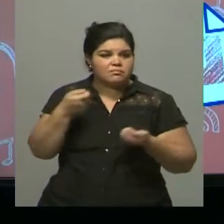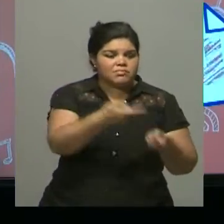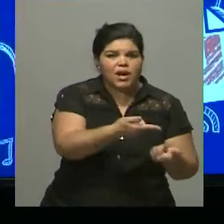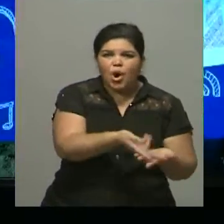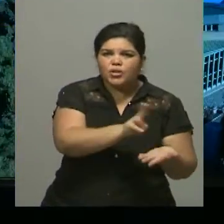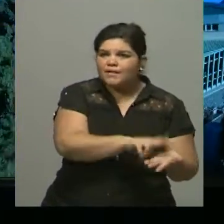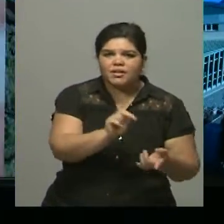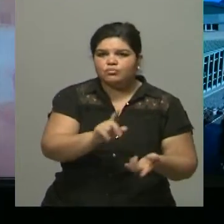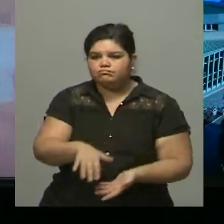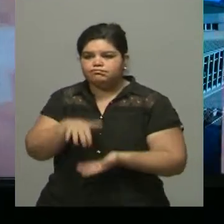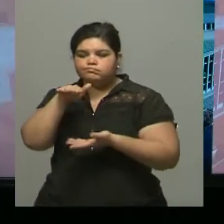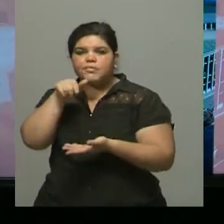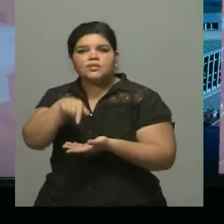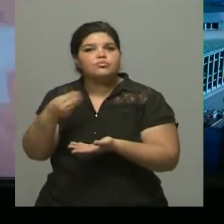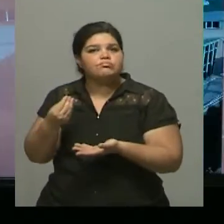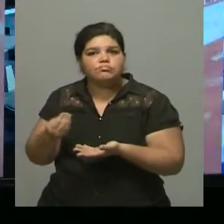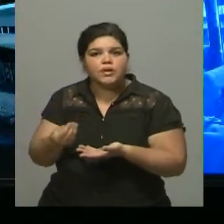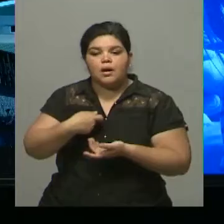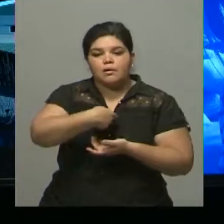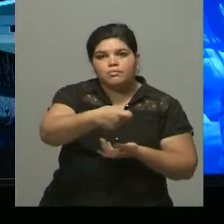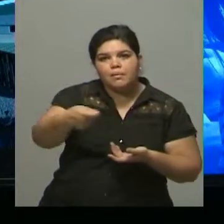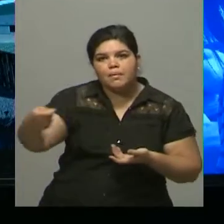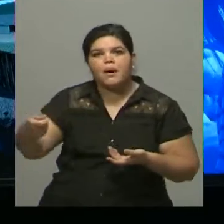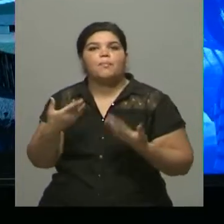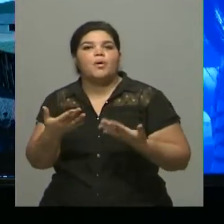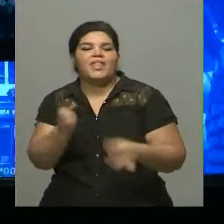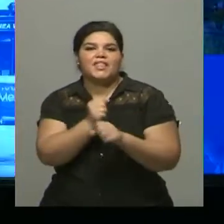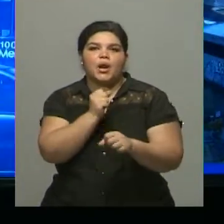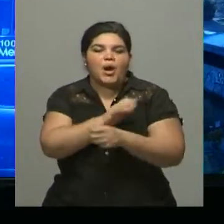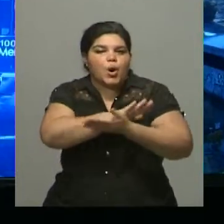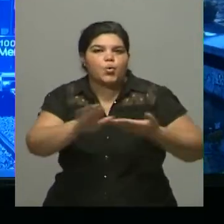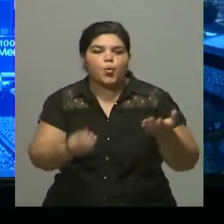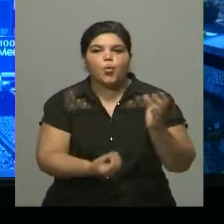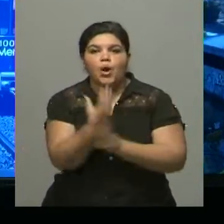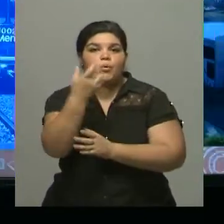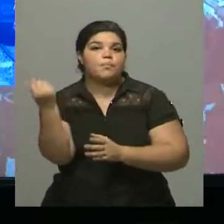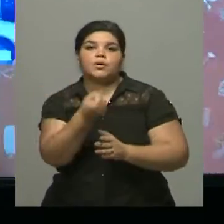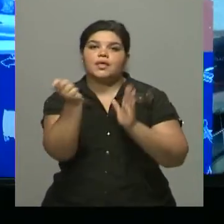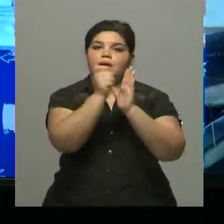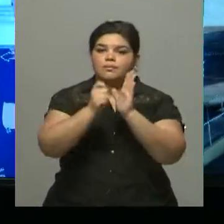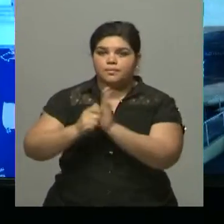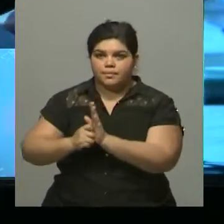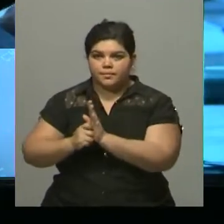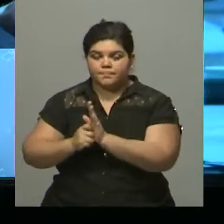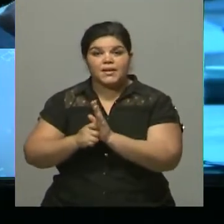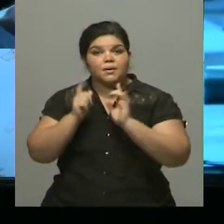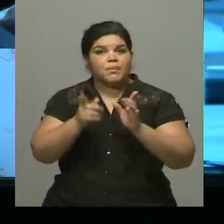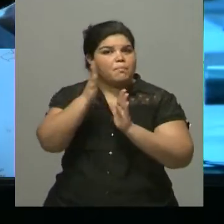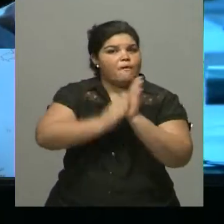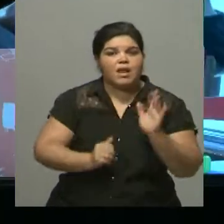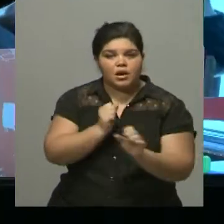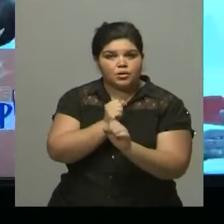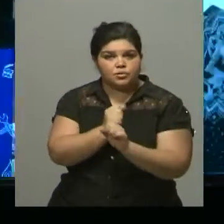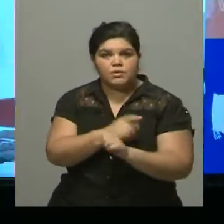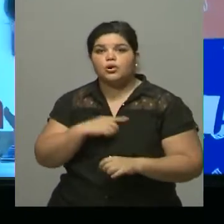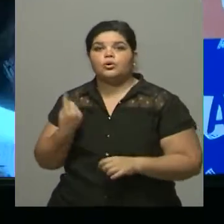estaba en ese momento, que esté destinado a la generación de nuevos puestos de trabajo, promoviendo la registración, que el gran desafío de nuestro sistema de